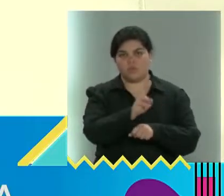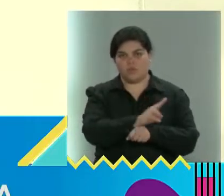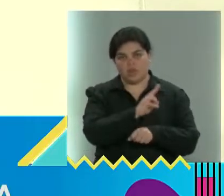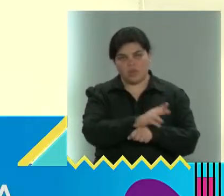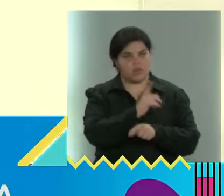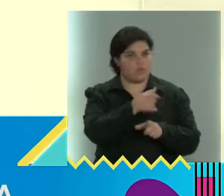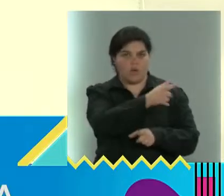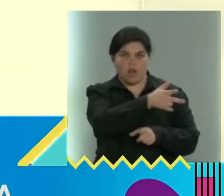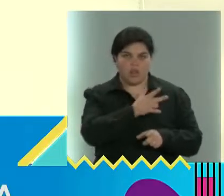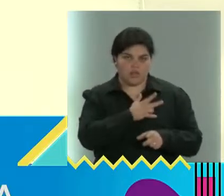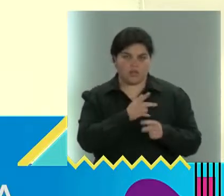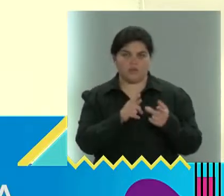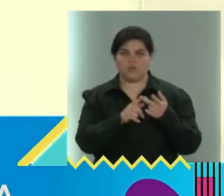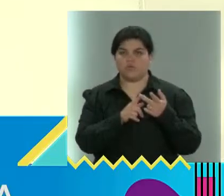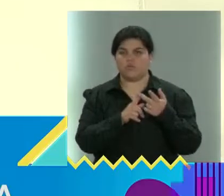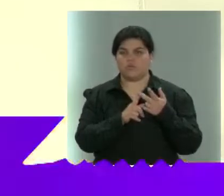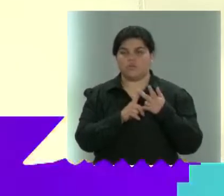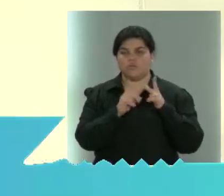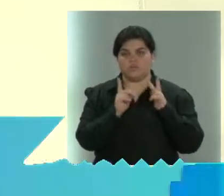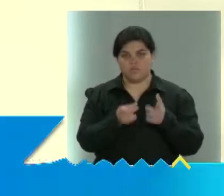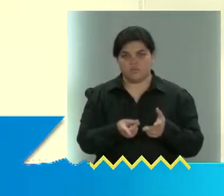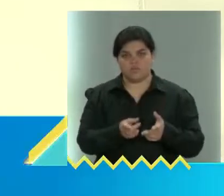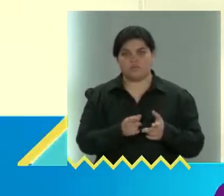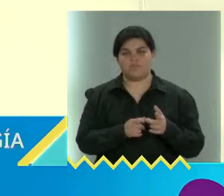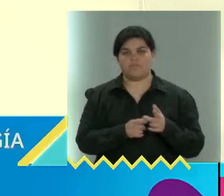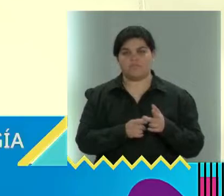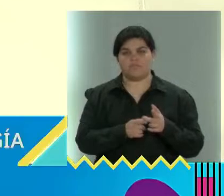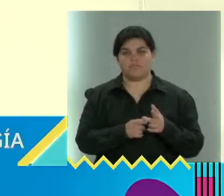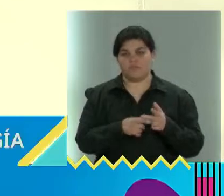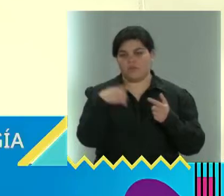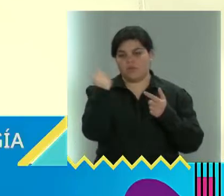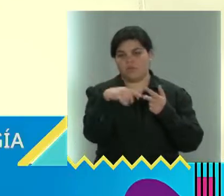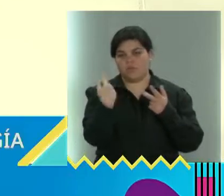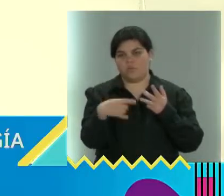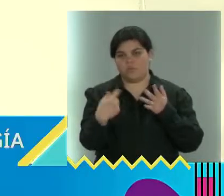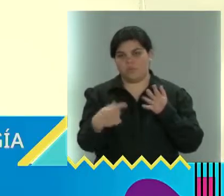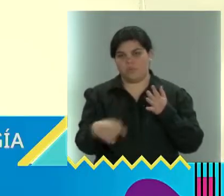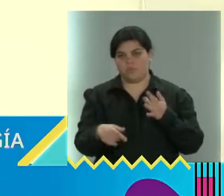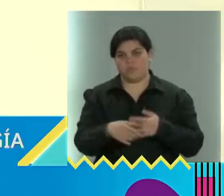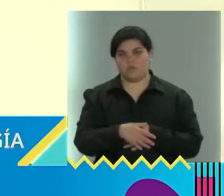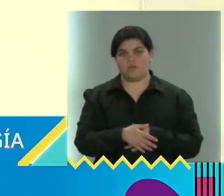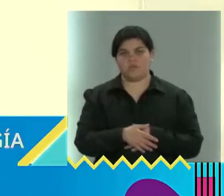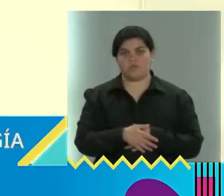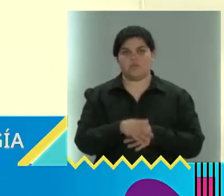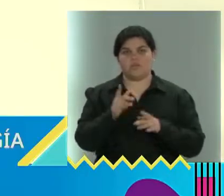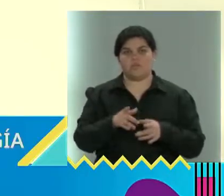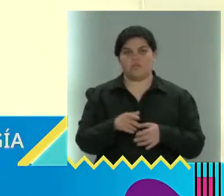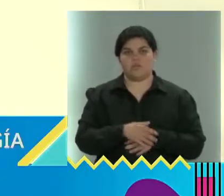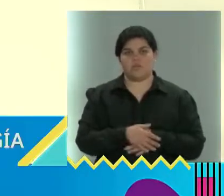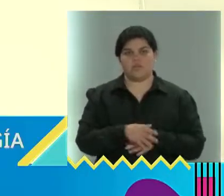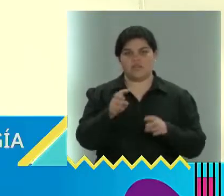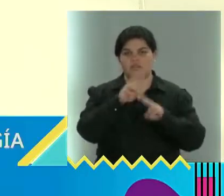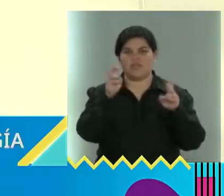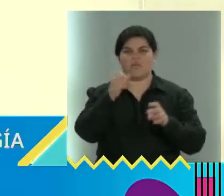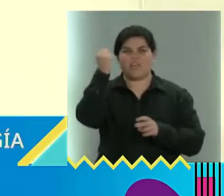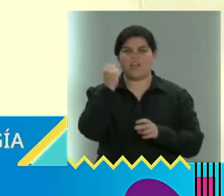Norita recién, y también en una multiplicidad de sectores, el sector verde o las economías verdes,